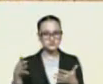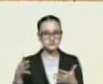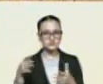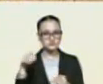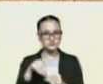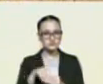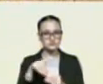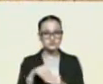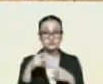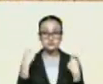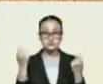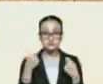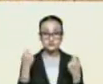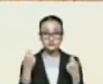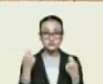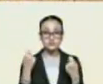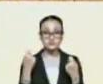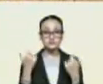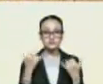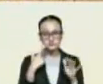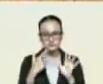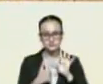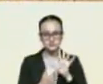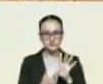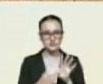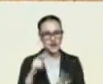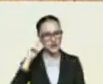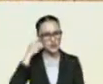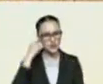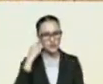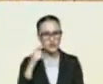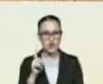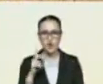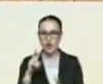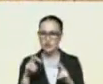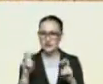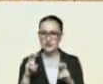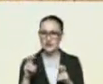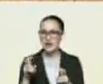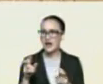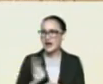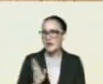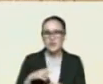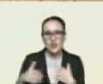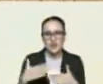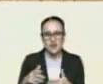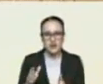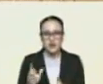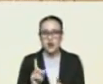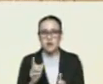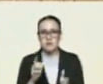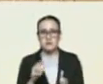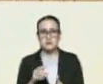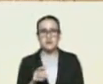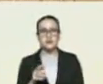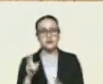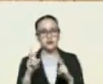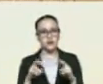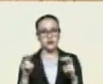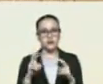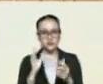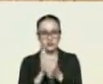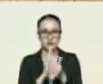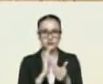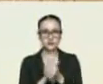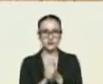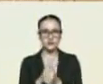está publicado, aquí se los voy a recordar. No son auditorías hechas a la carrera, planificadas. La auditoría del